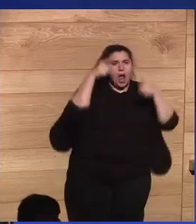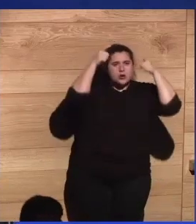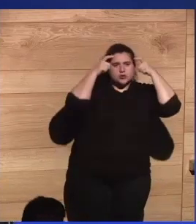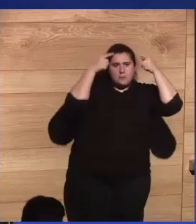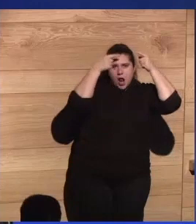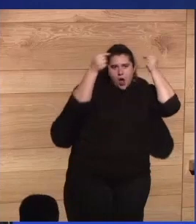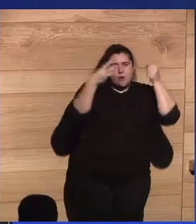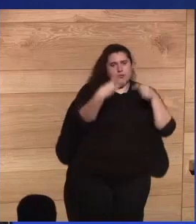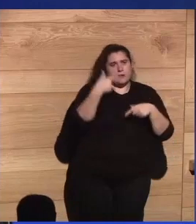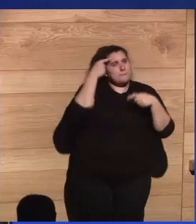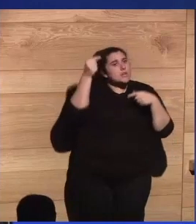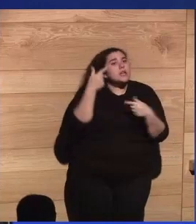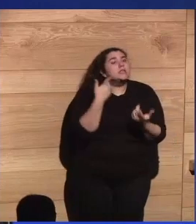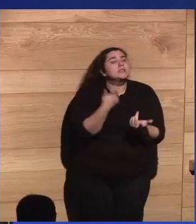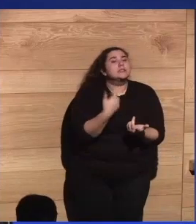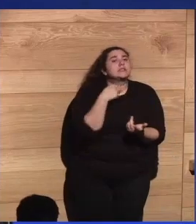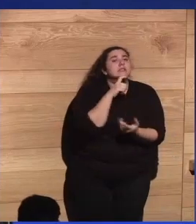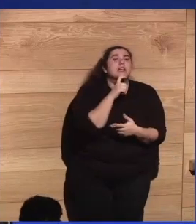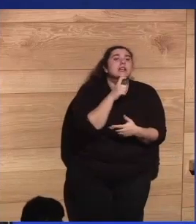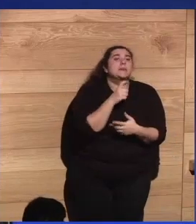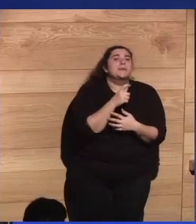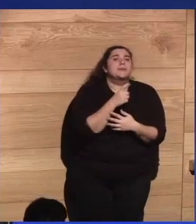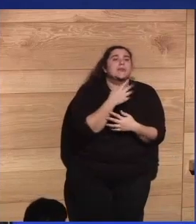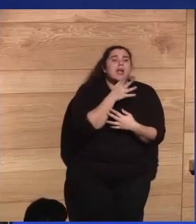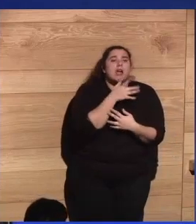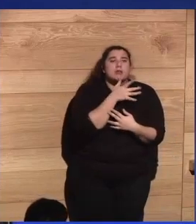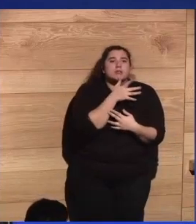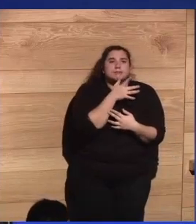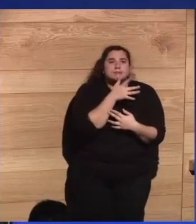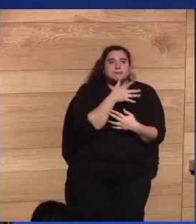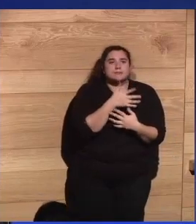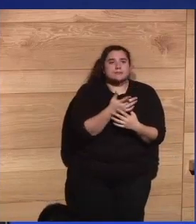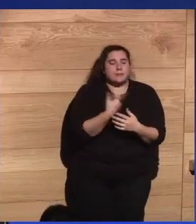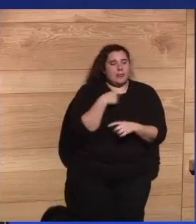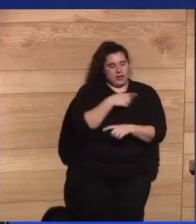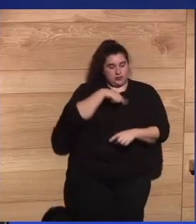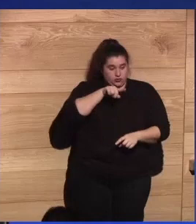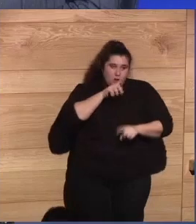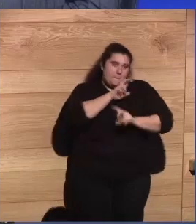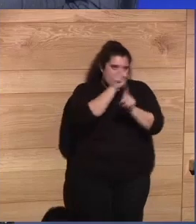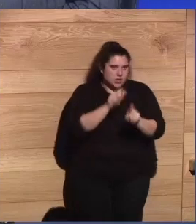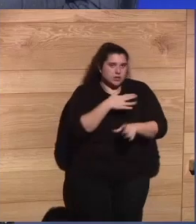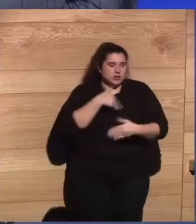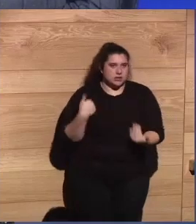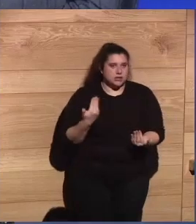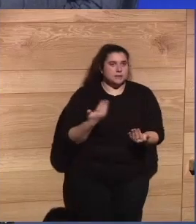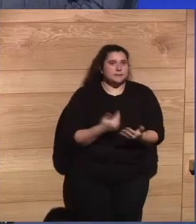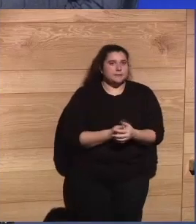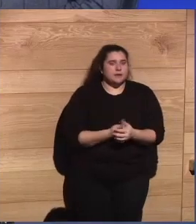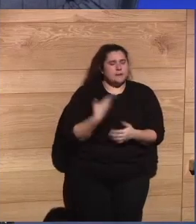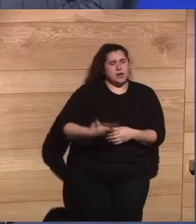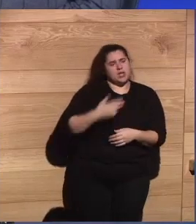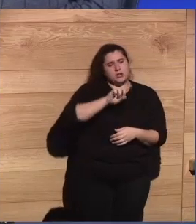picos que estamos llegando ahora. Recién que esto te lo quería preguntar porque me hace, aunque no